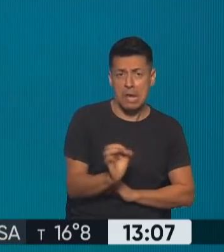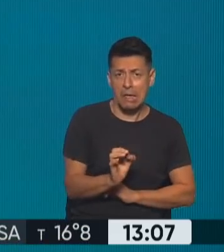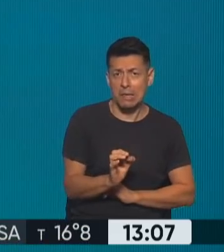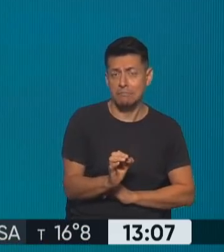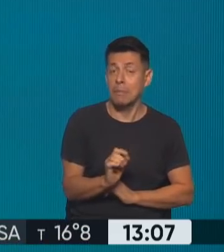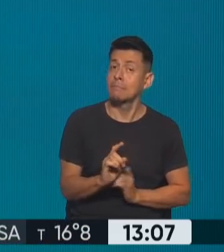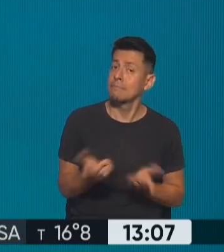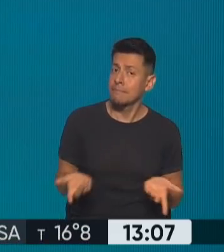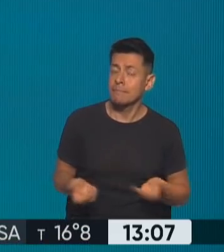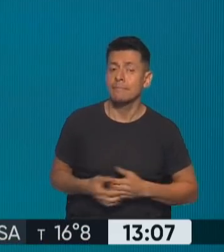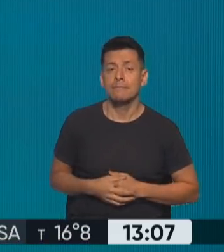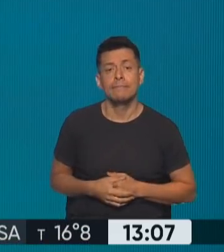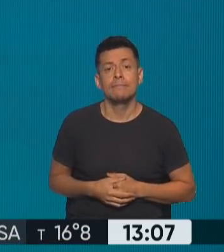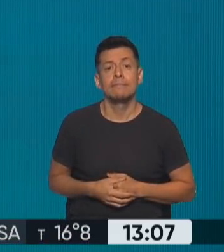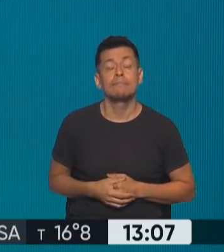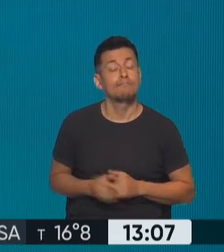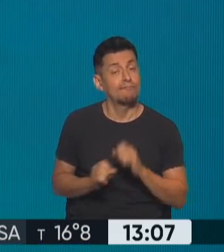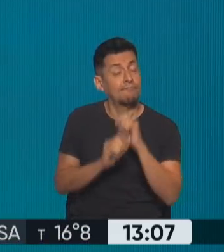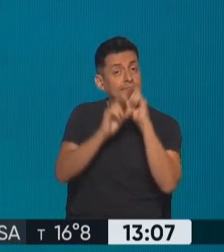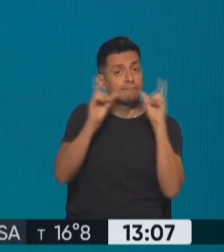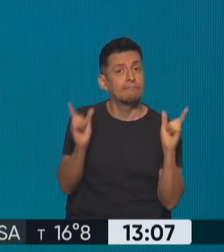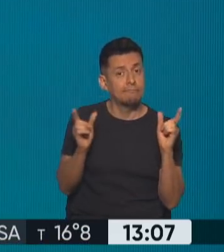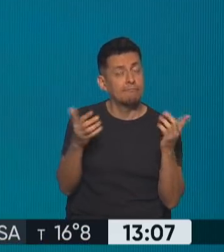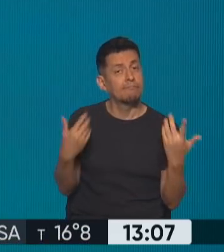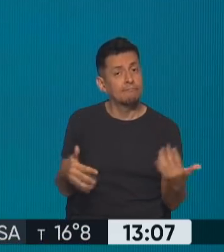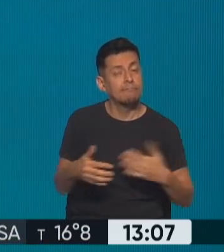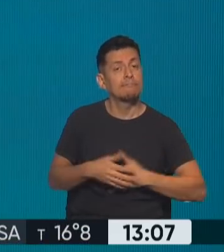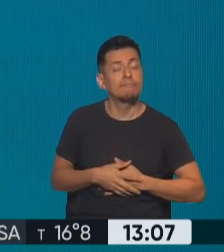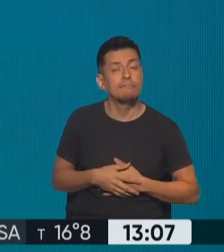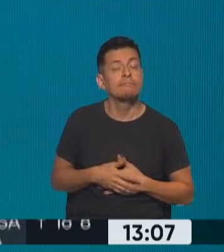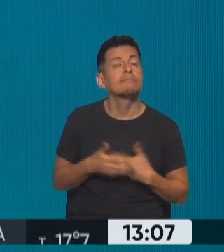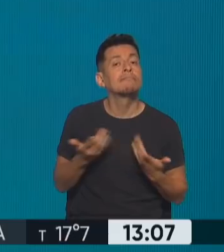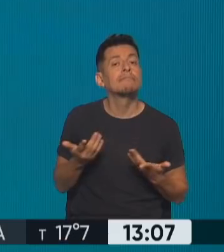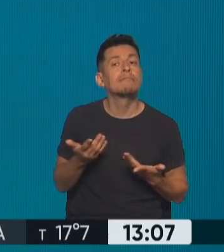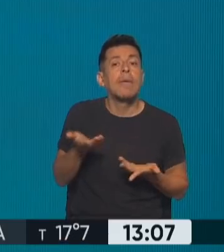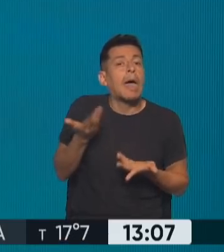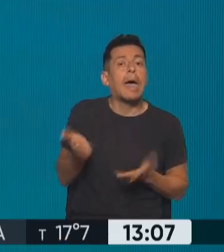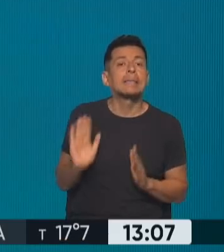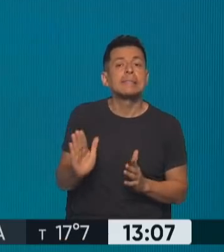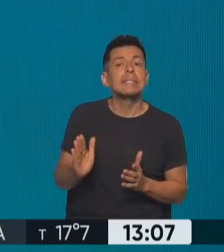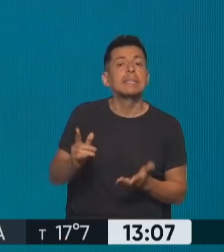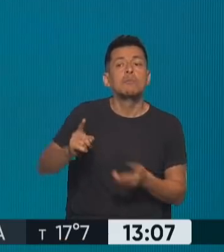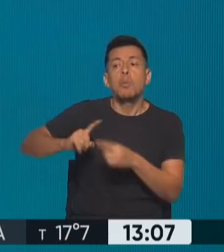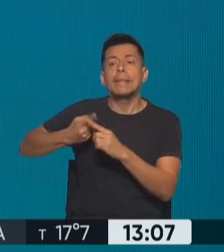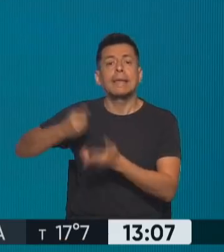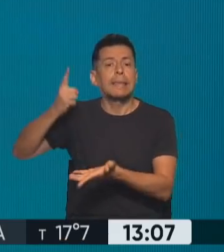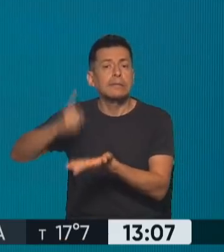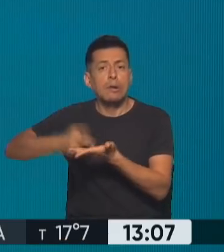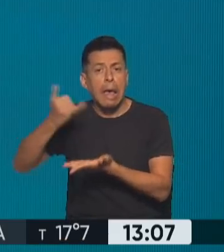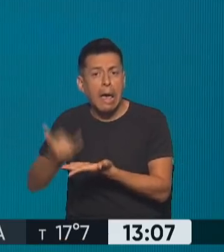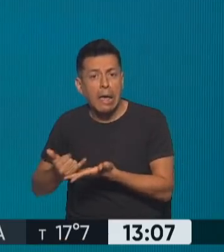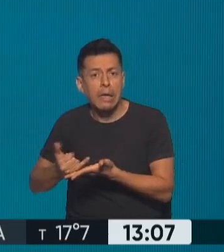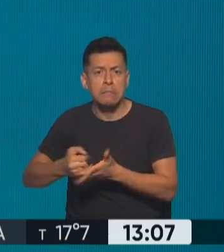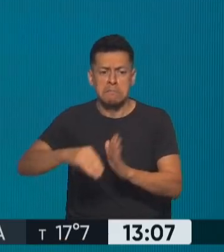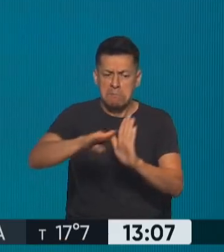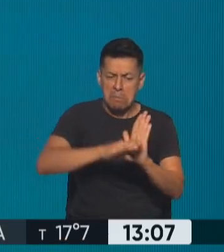contrario. Y llama la atención que por una decisión política absolutamente